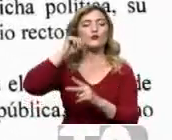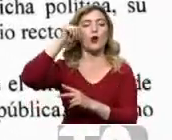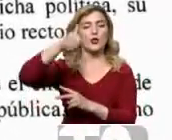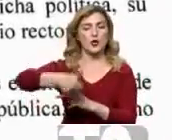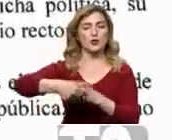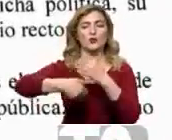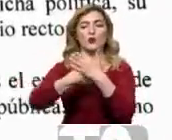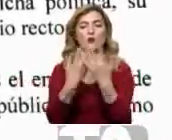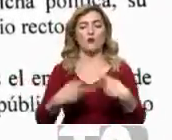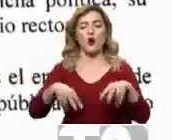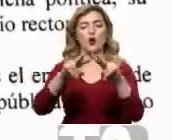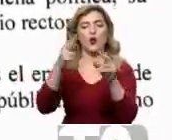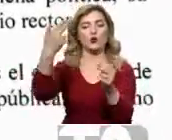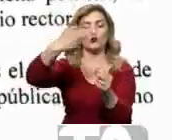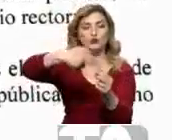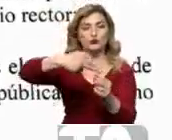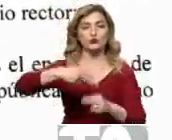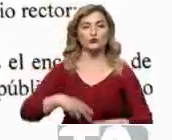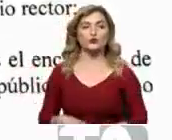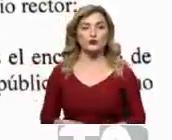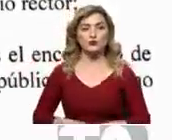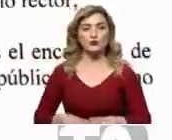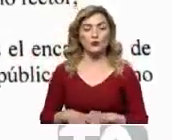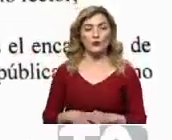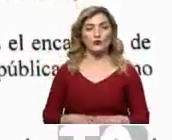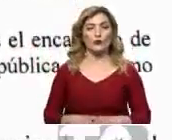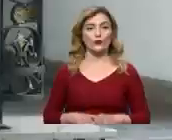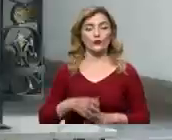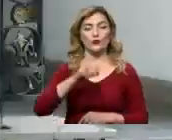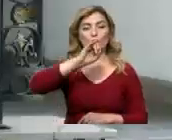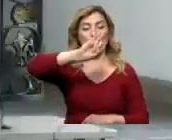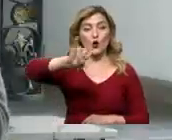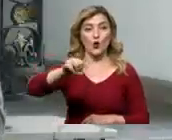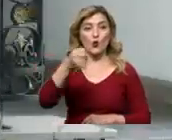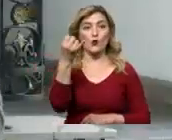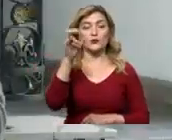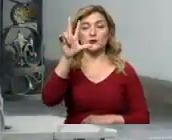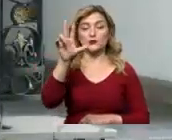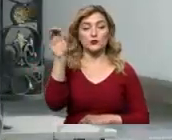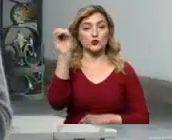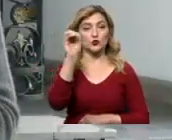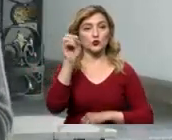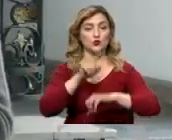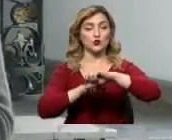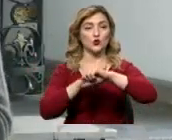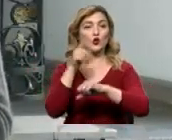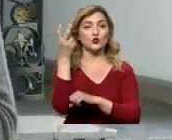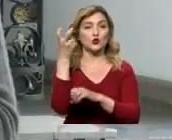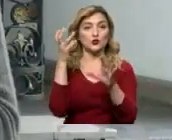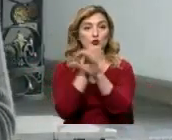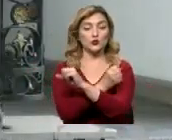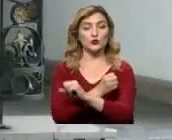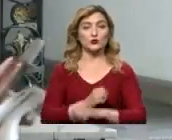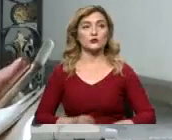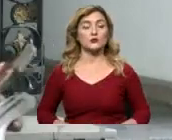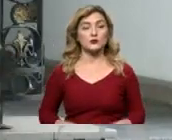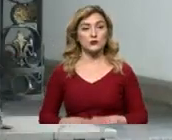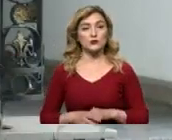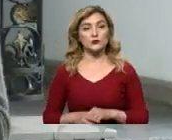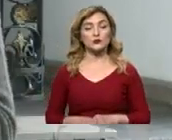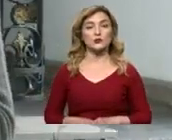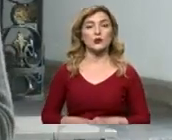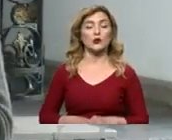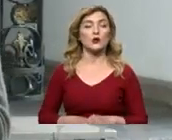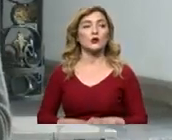el nuevo precio de los combustibles a partir del día jueves 3 de octubre a las 0 horas. Pero además,